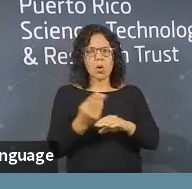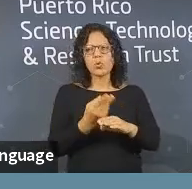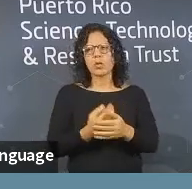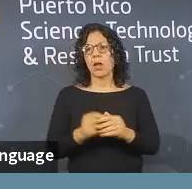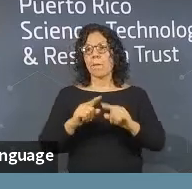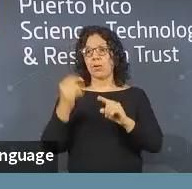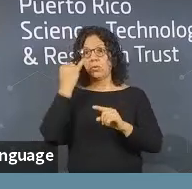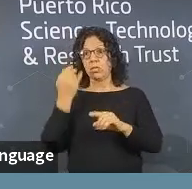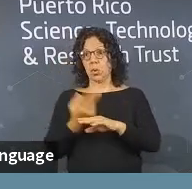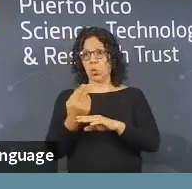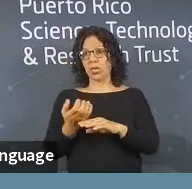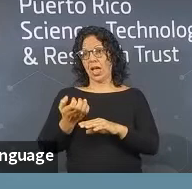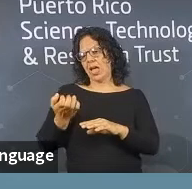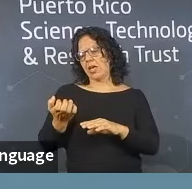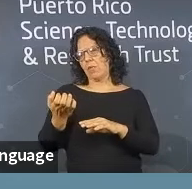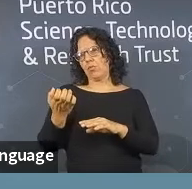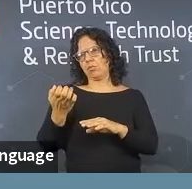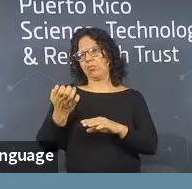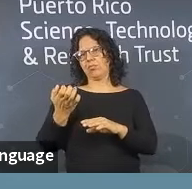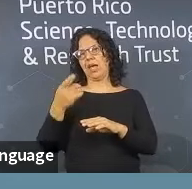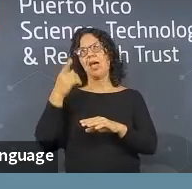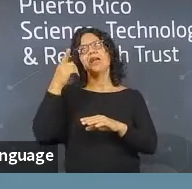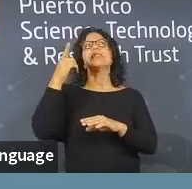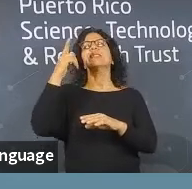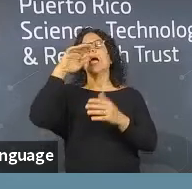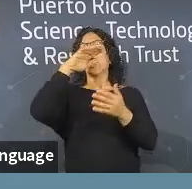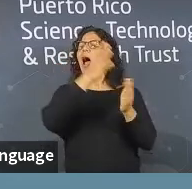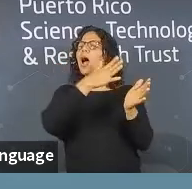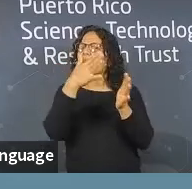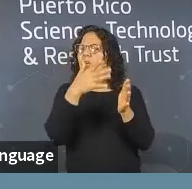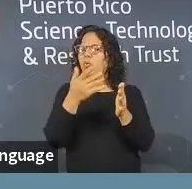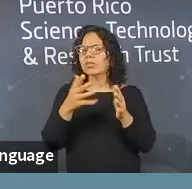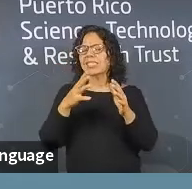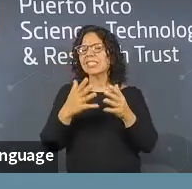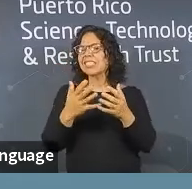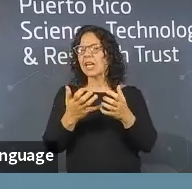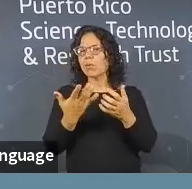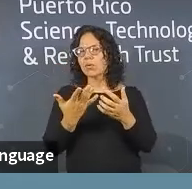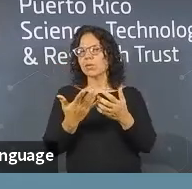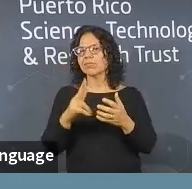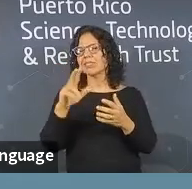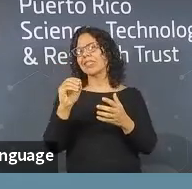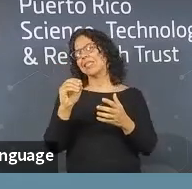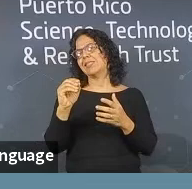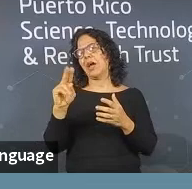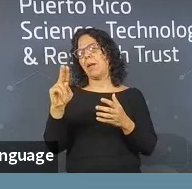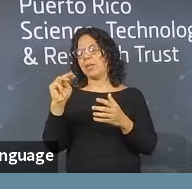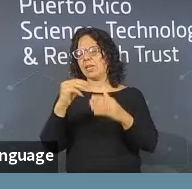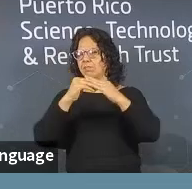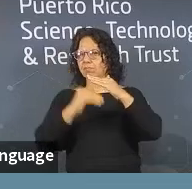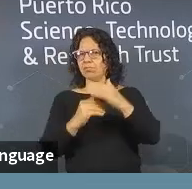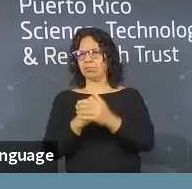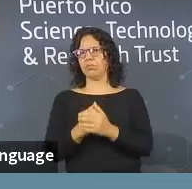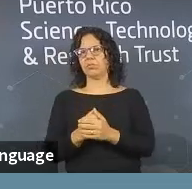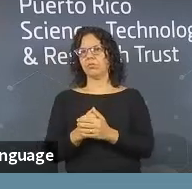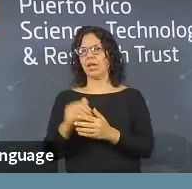por más de eso, pero en realidad queremos que se mantenga a menos de 30 micras. Aerosol, aquí es